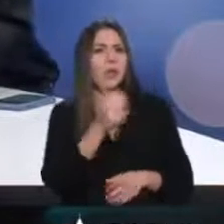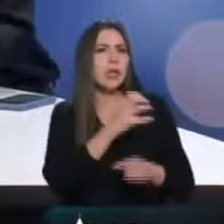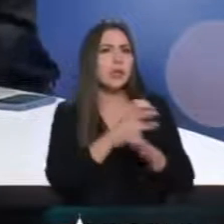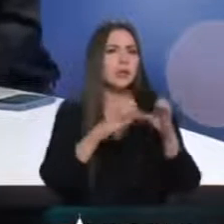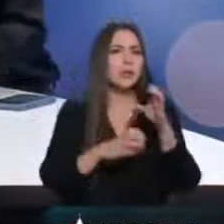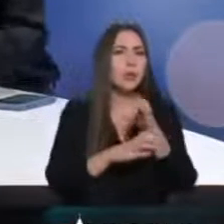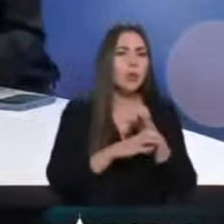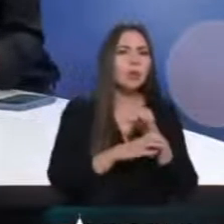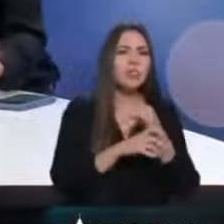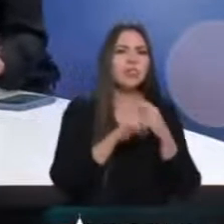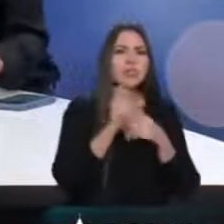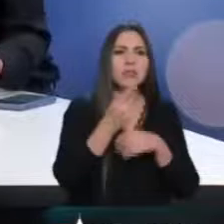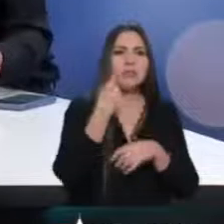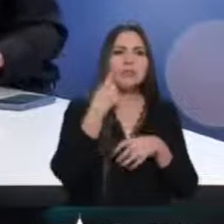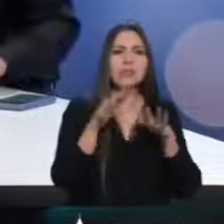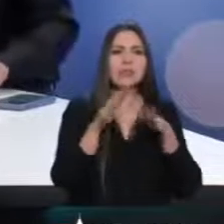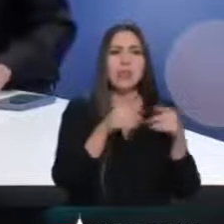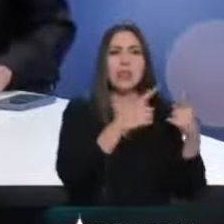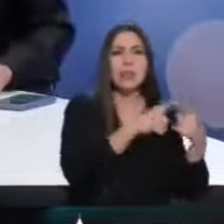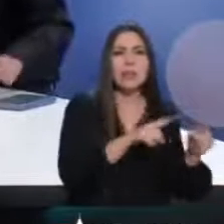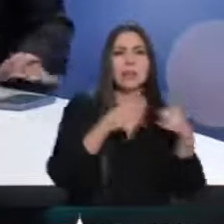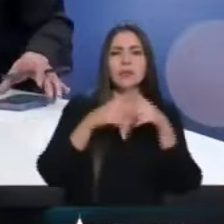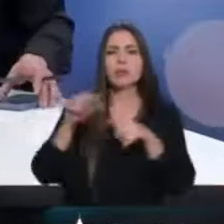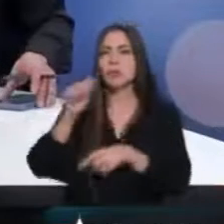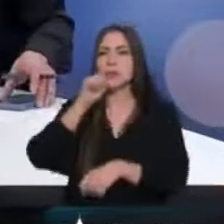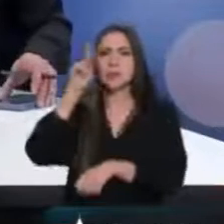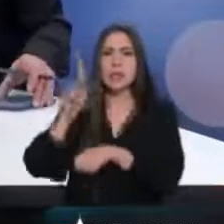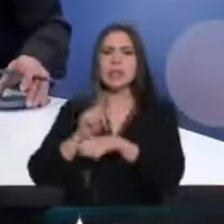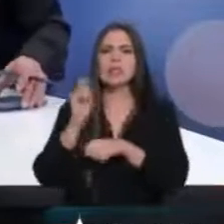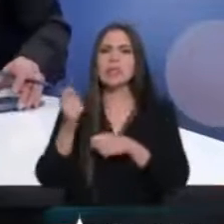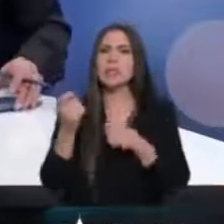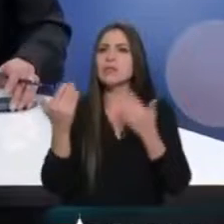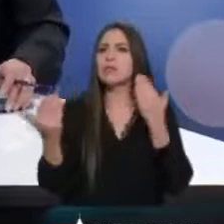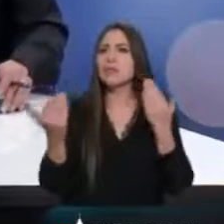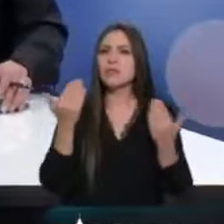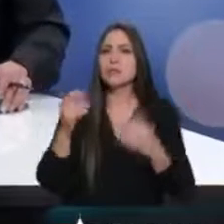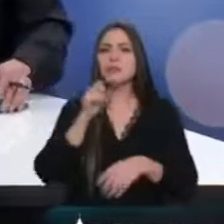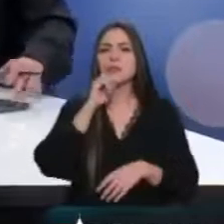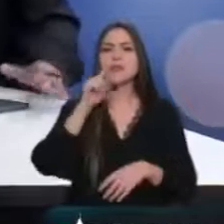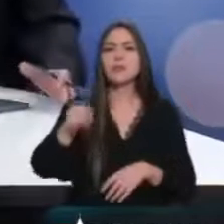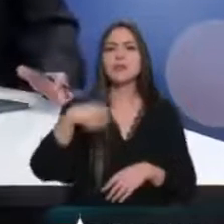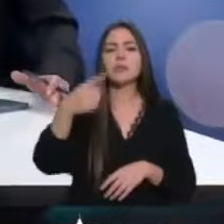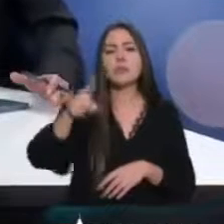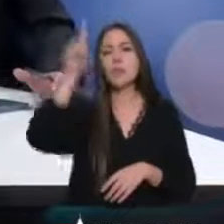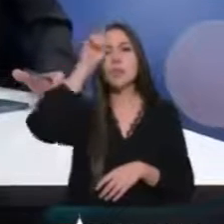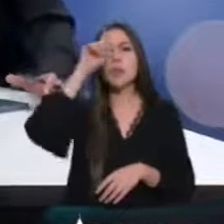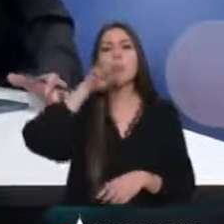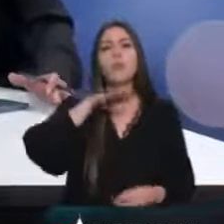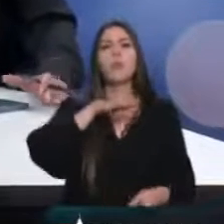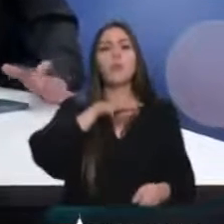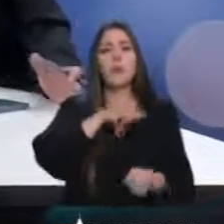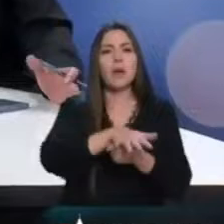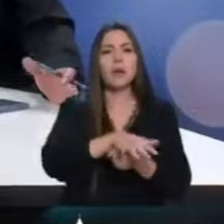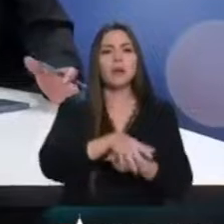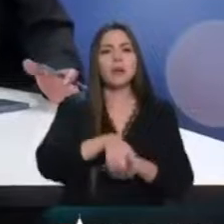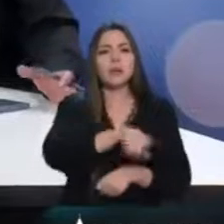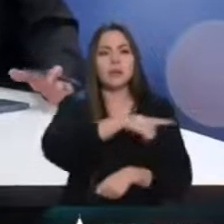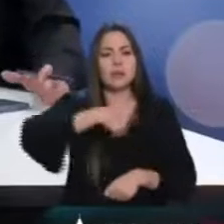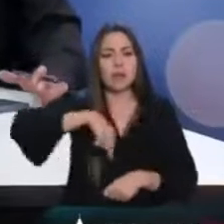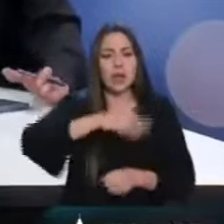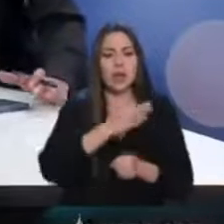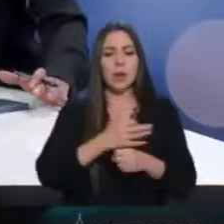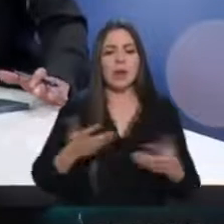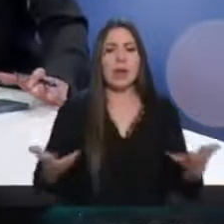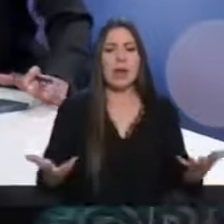frente a otros países? Te preguntaría eso. Y también, ¿qué recomendaciones entonces tendríamos que hacer en este